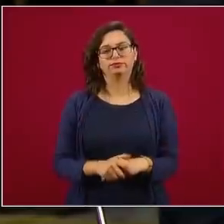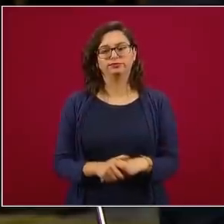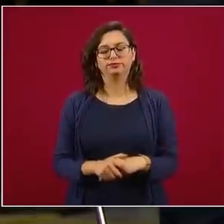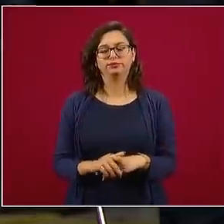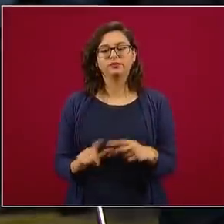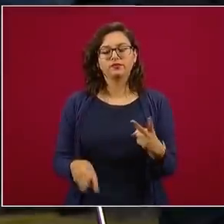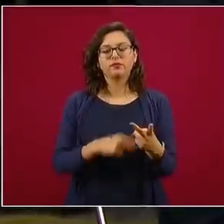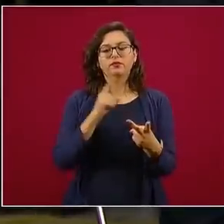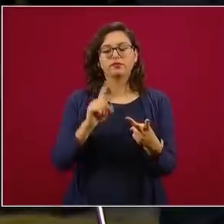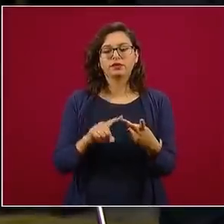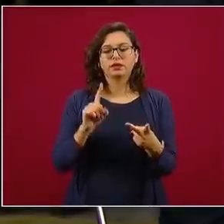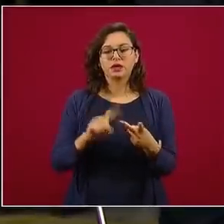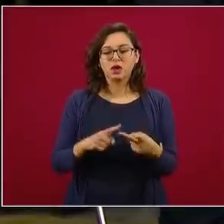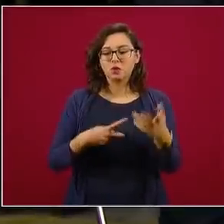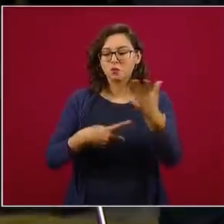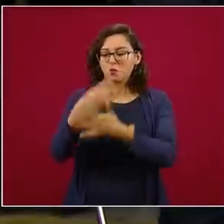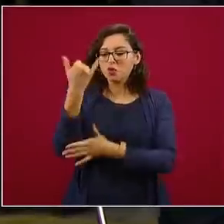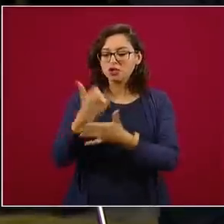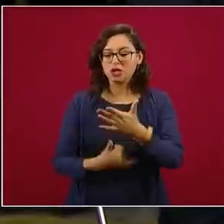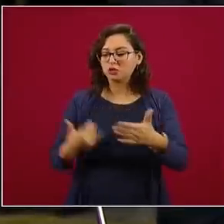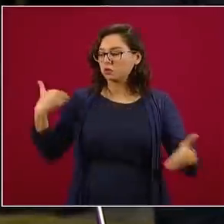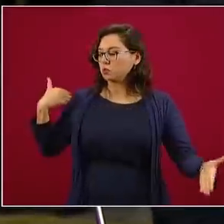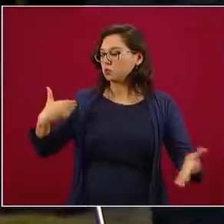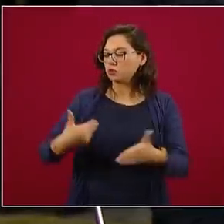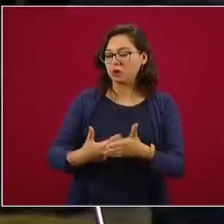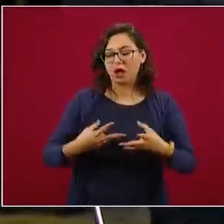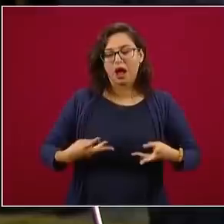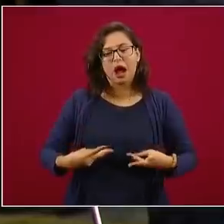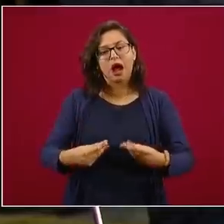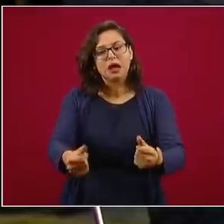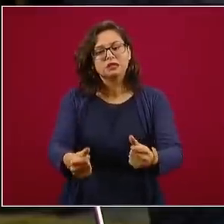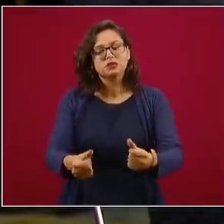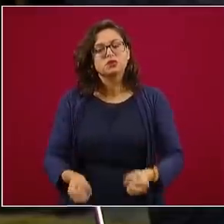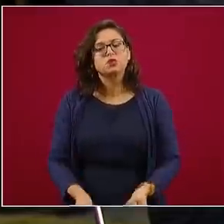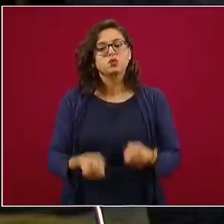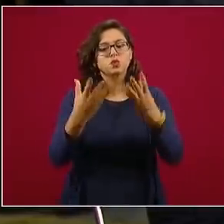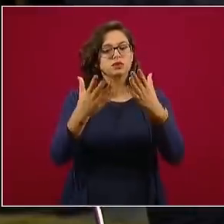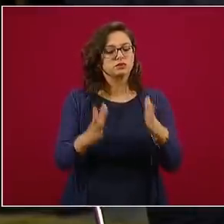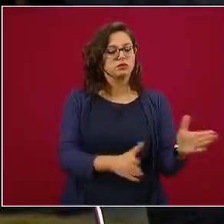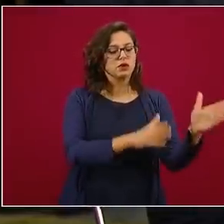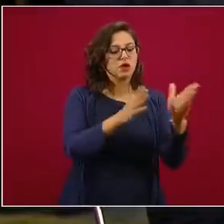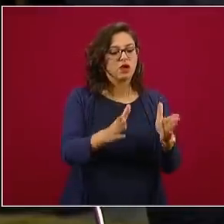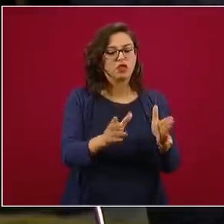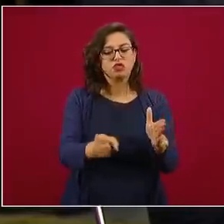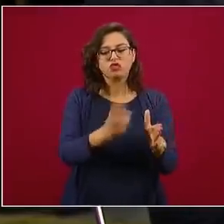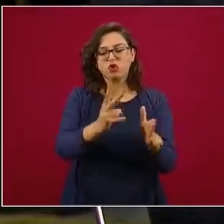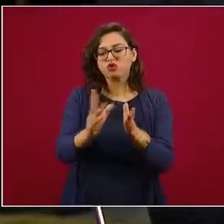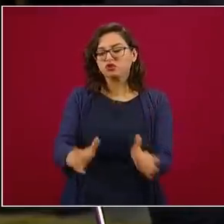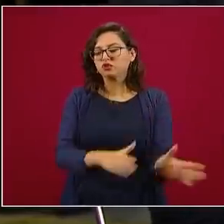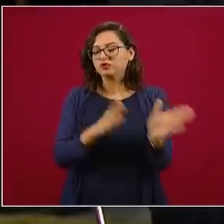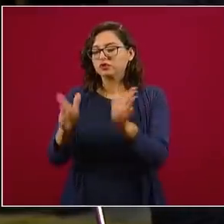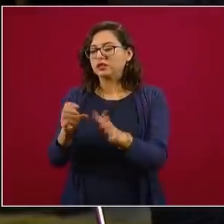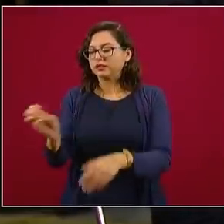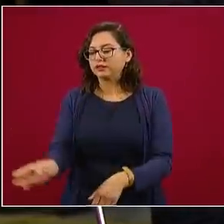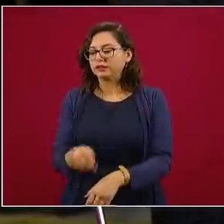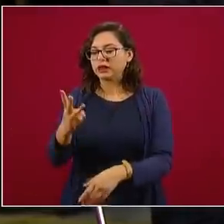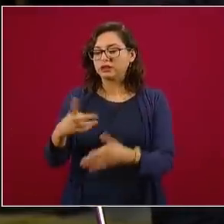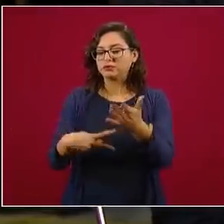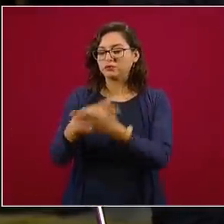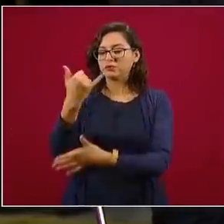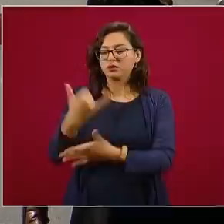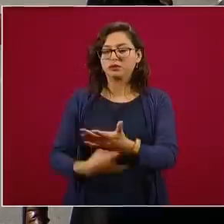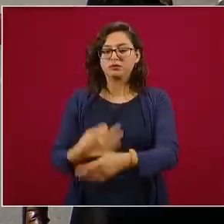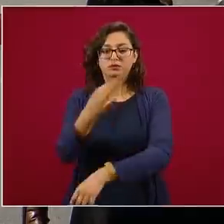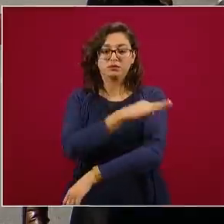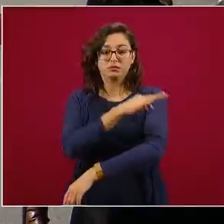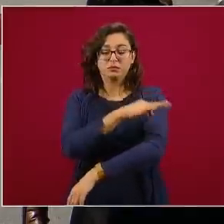implicado este proyecto. Y si en fase 2, fase 3, este proyecto de vacuna se ha aplicado